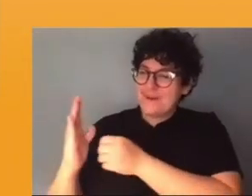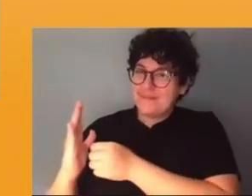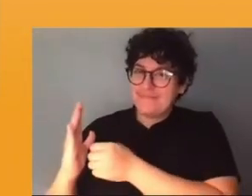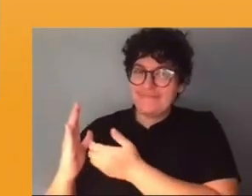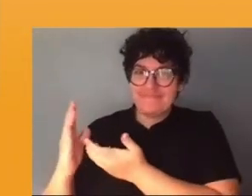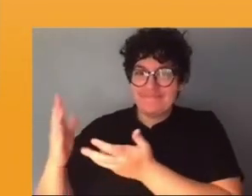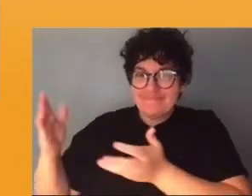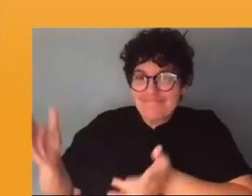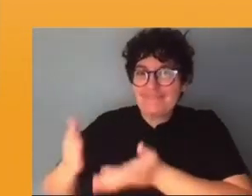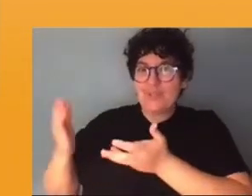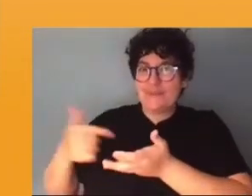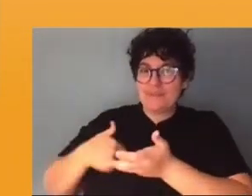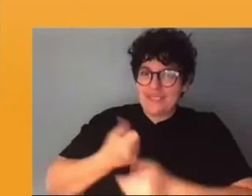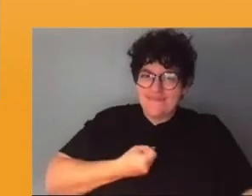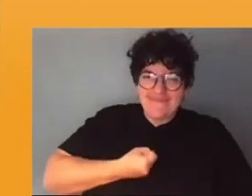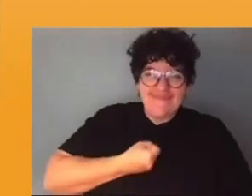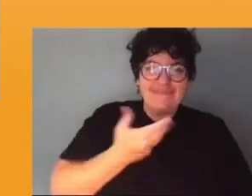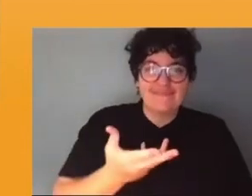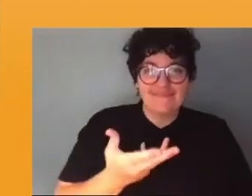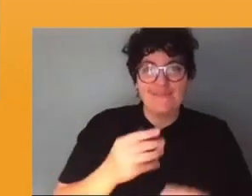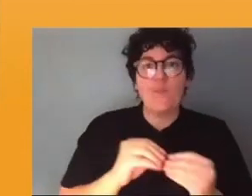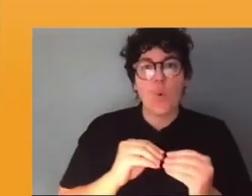emociones.